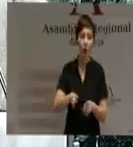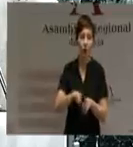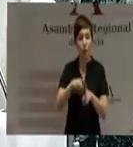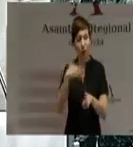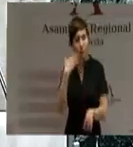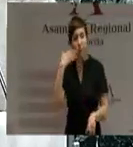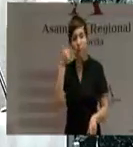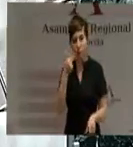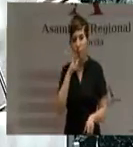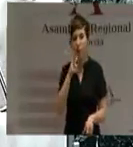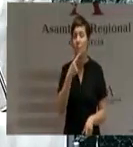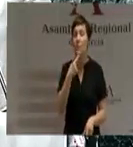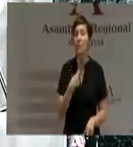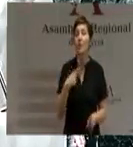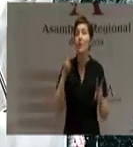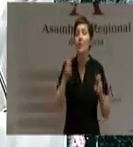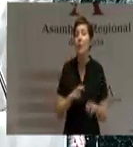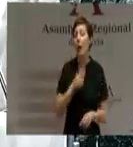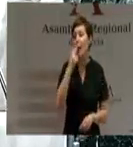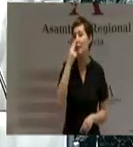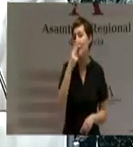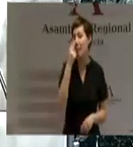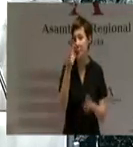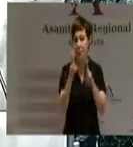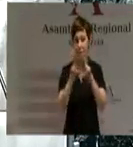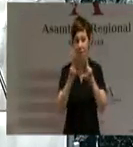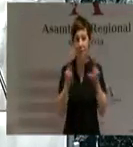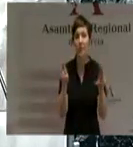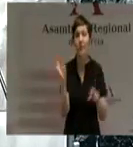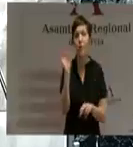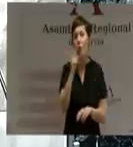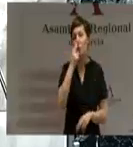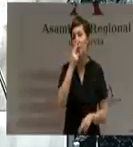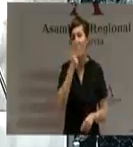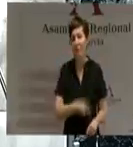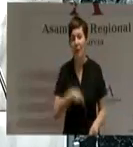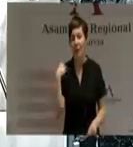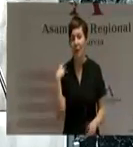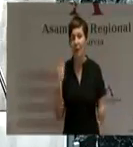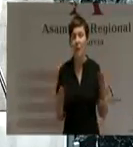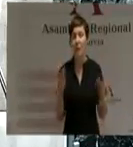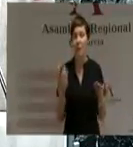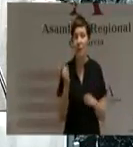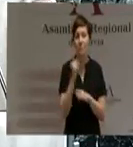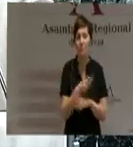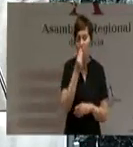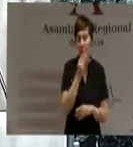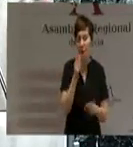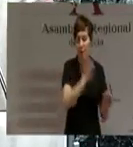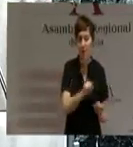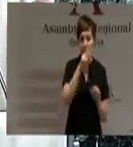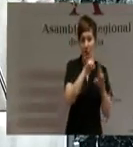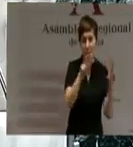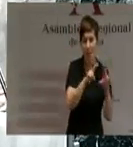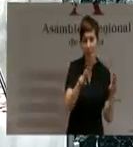qué se allana usted en los intereses de empresas en vez de los intereses generales. ¿Cómo va a defender ante el Gobierno